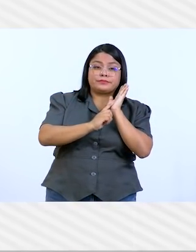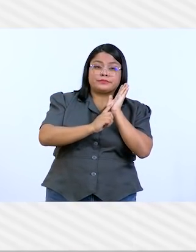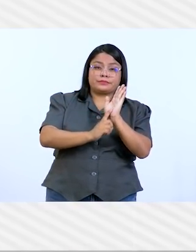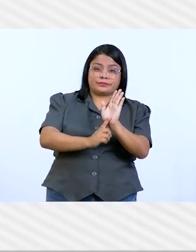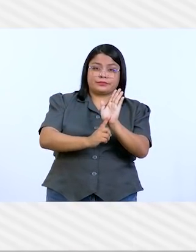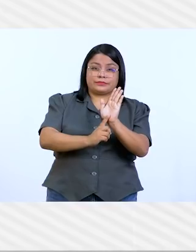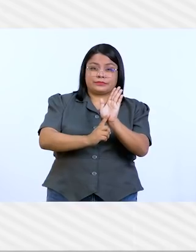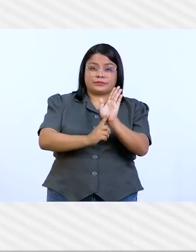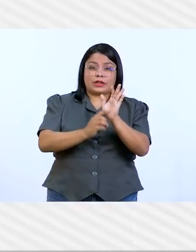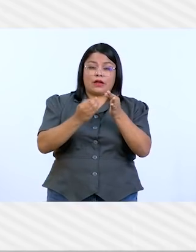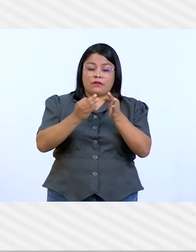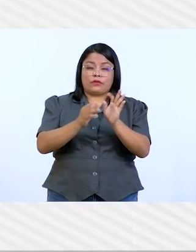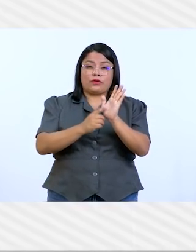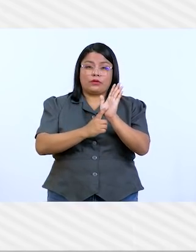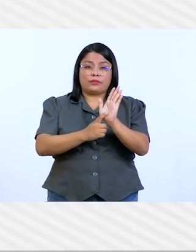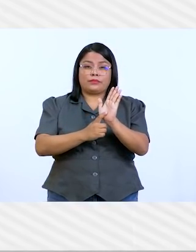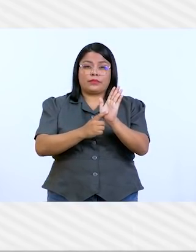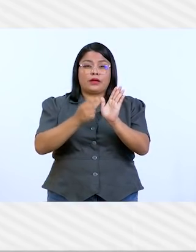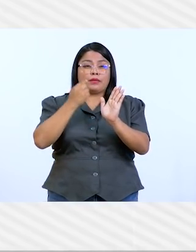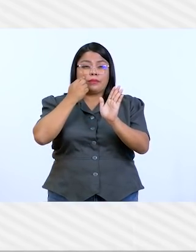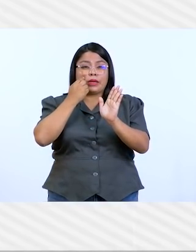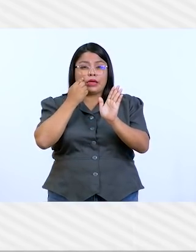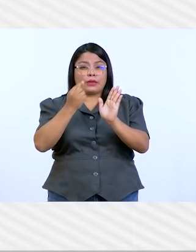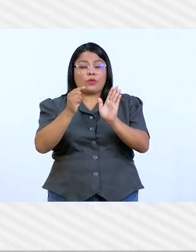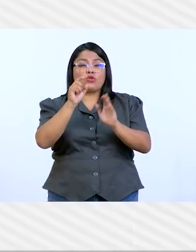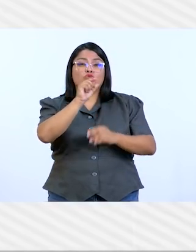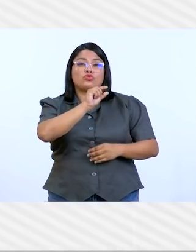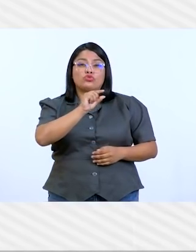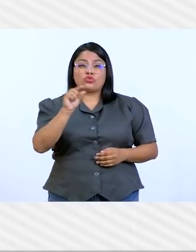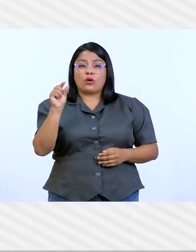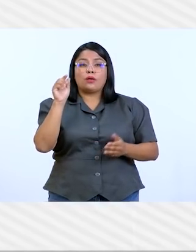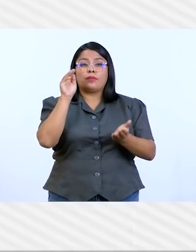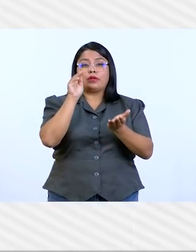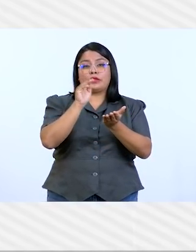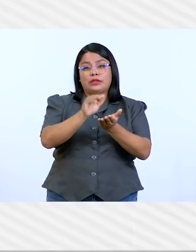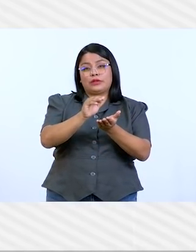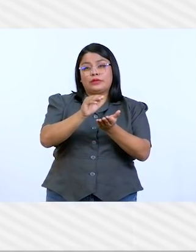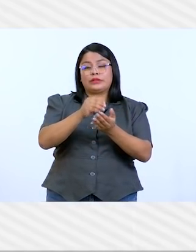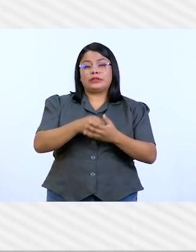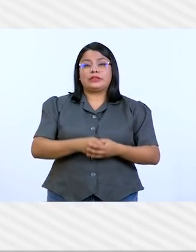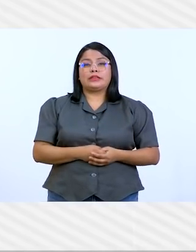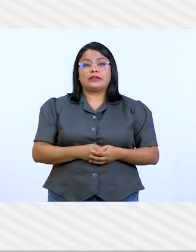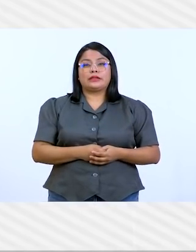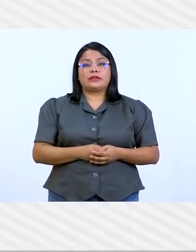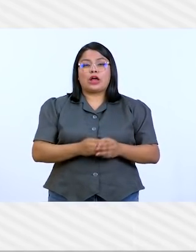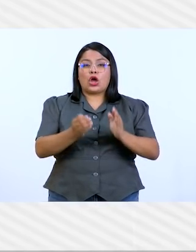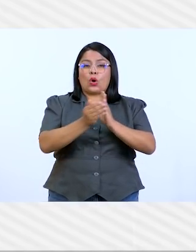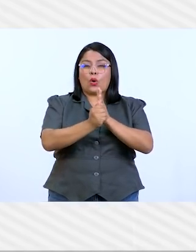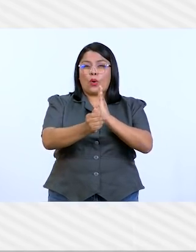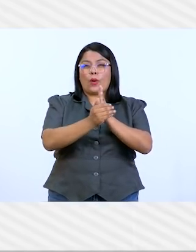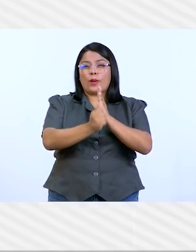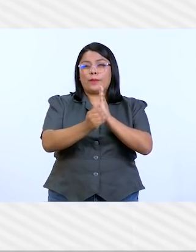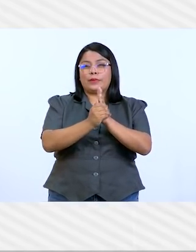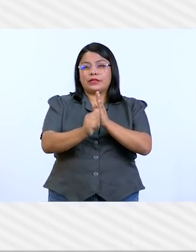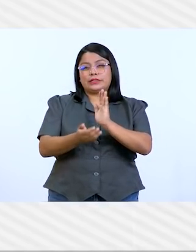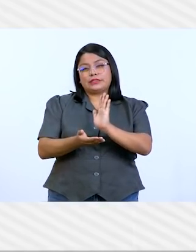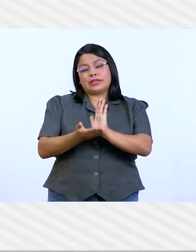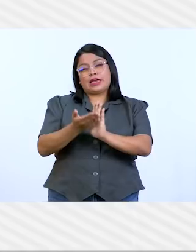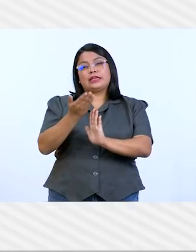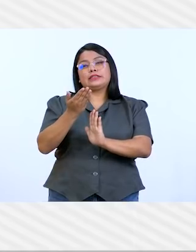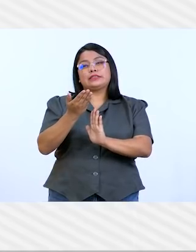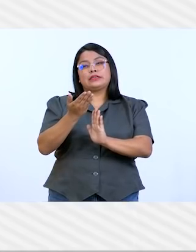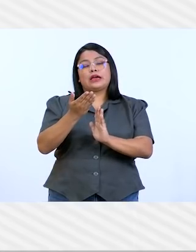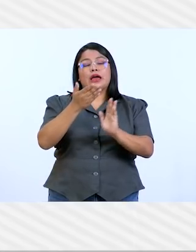se nos muestra de la siguiente manera. Encontraremos el nombre de la unidad, las competencias